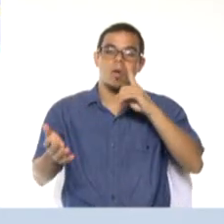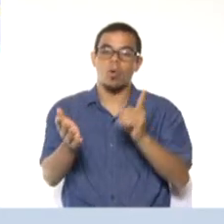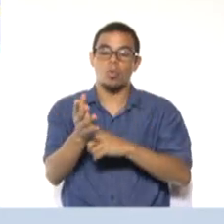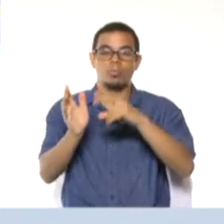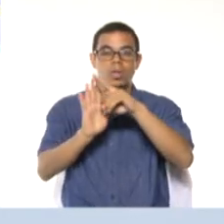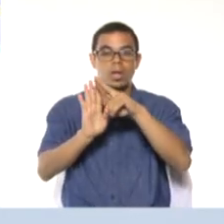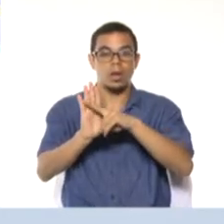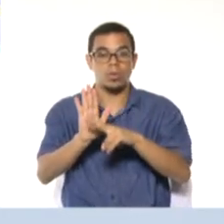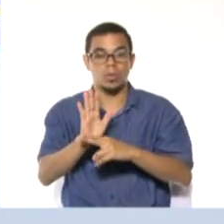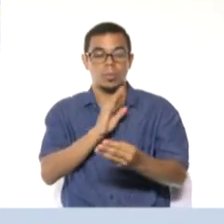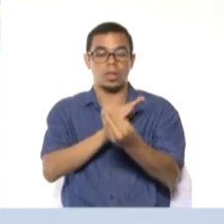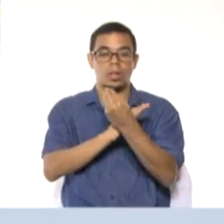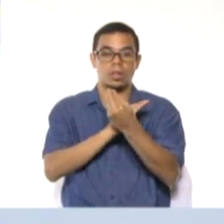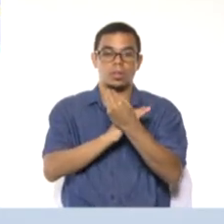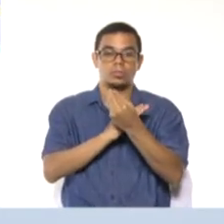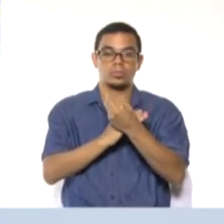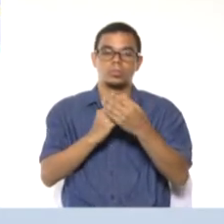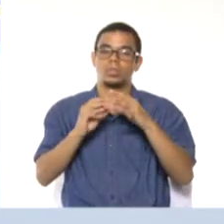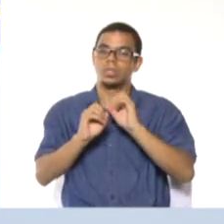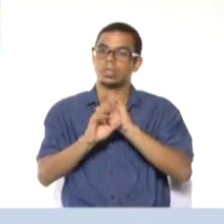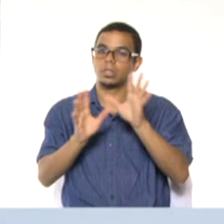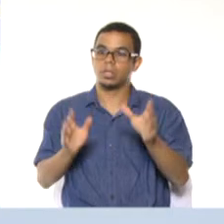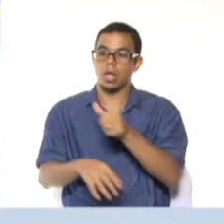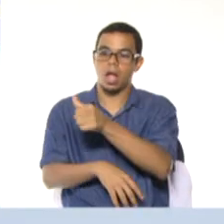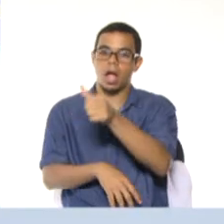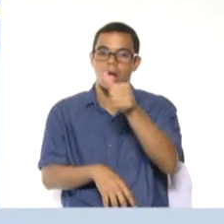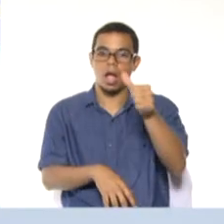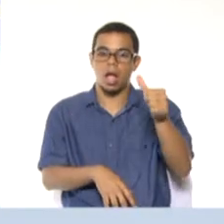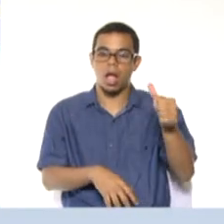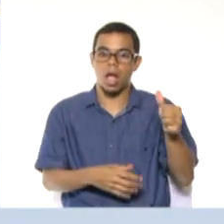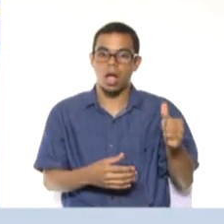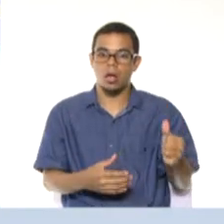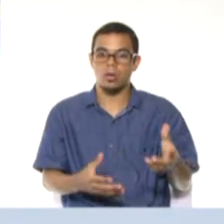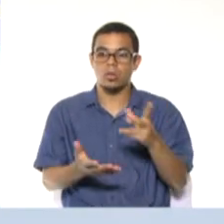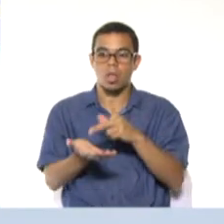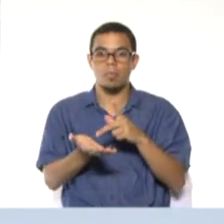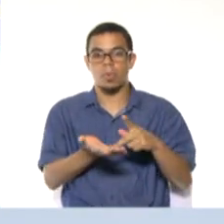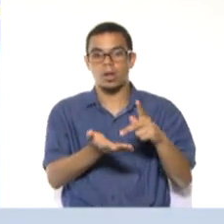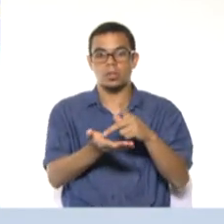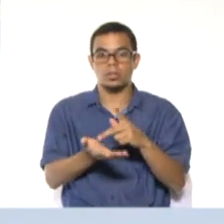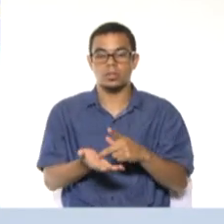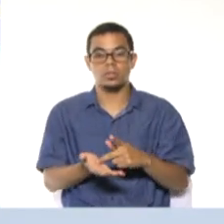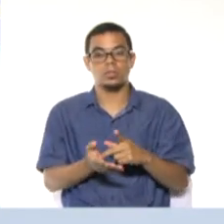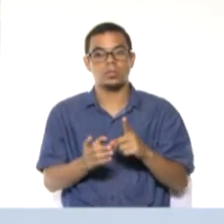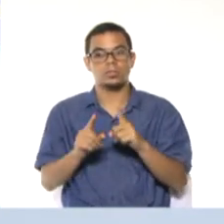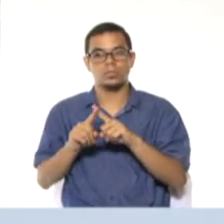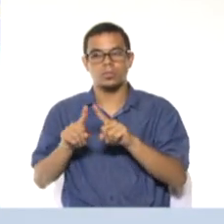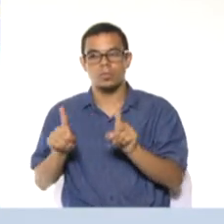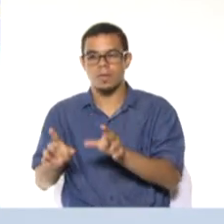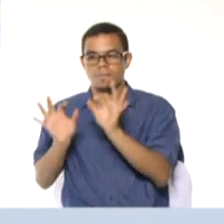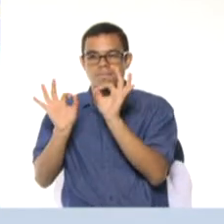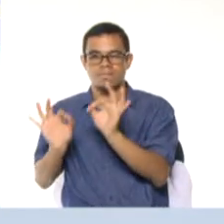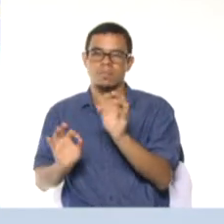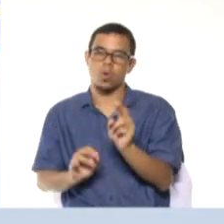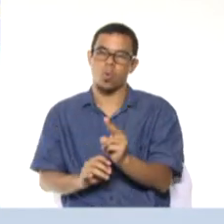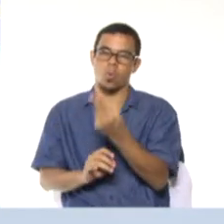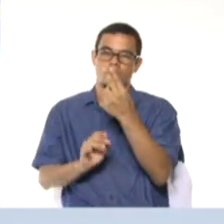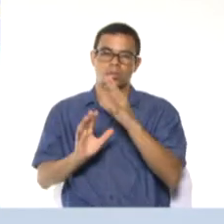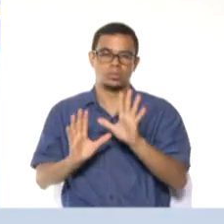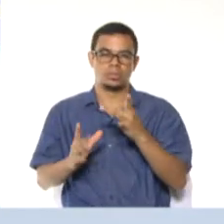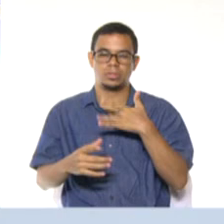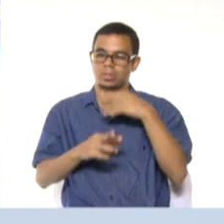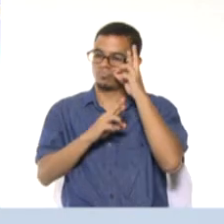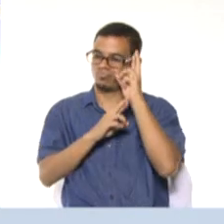de bioseguridad y tener presente que cada uno de nuestros estudiantes y participantes son únicos, por eso